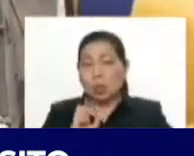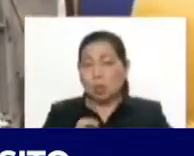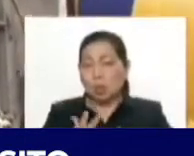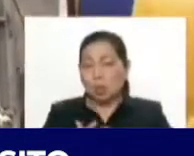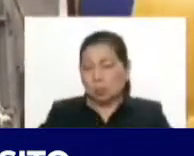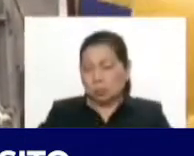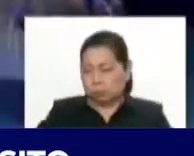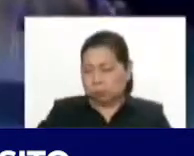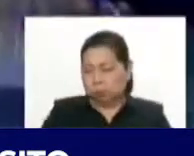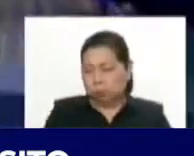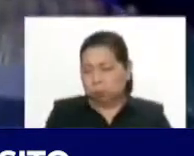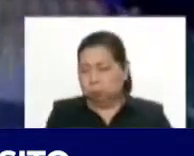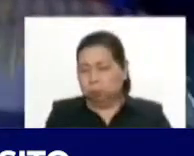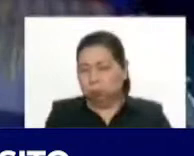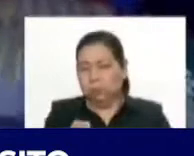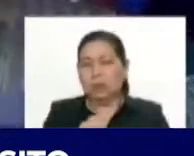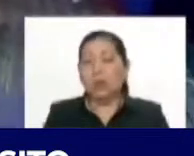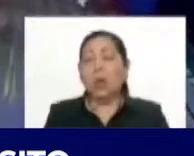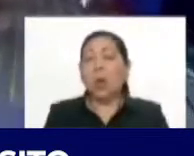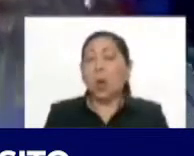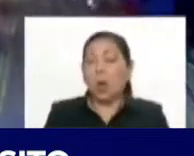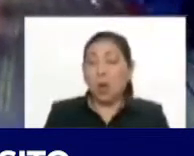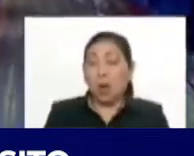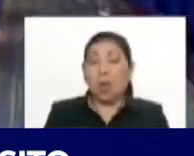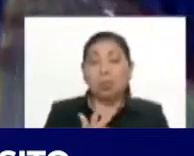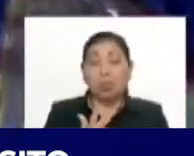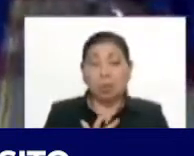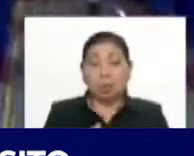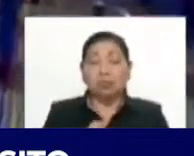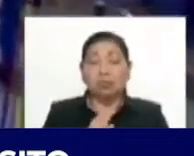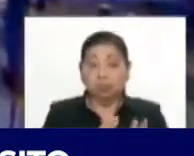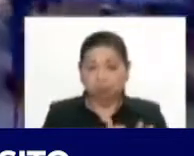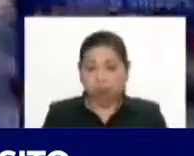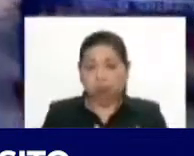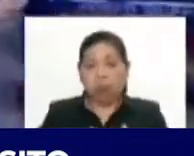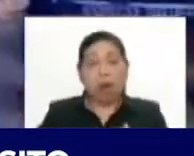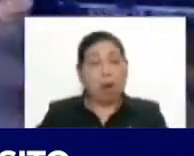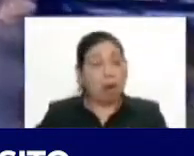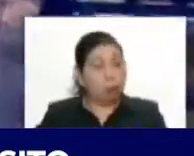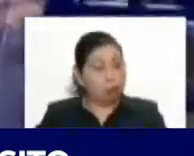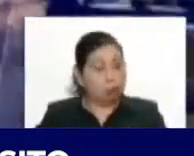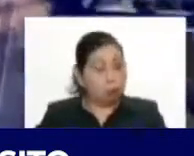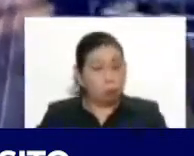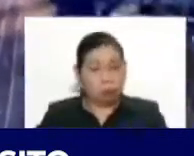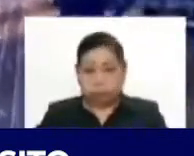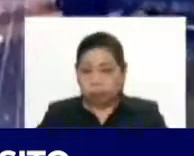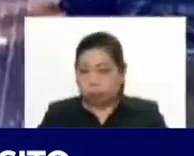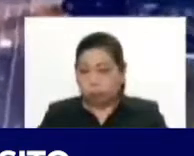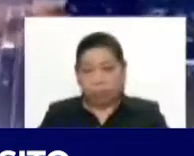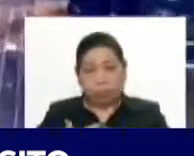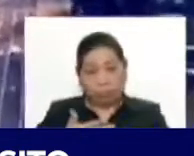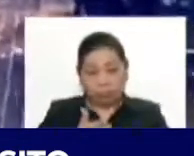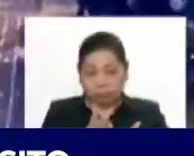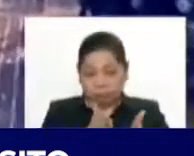Es un megaproyecto que cambiará el aspecto socioeconómico de esta parte de la nación. En una primera fase, se